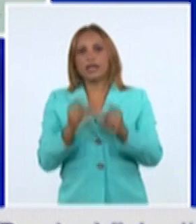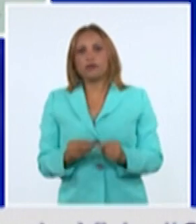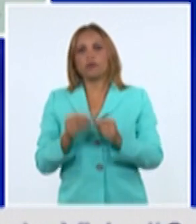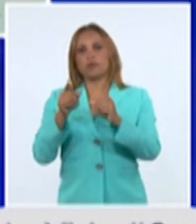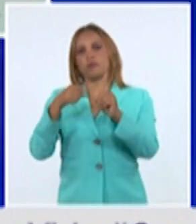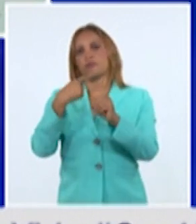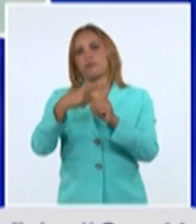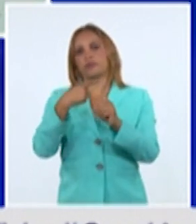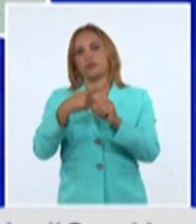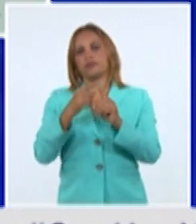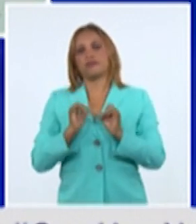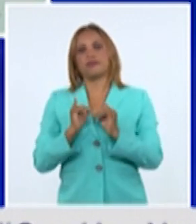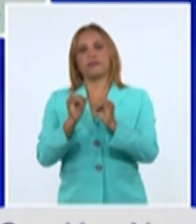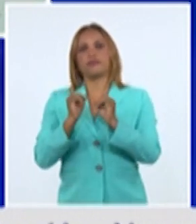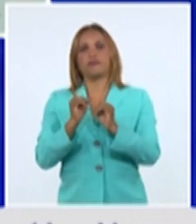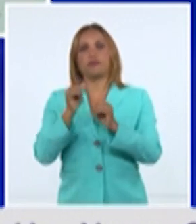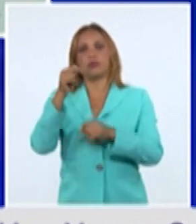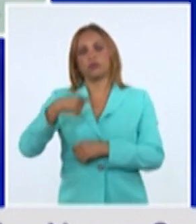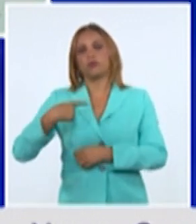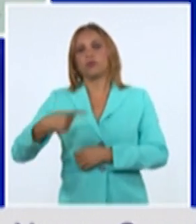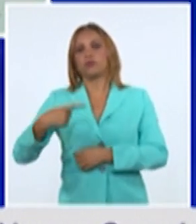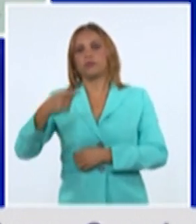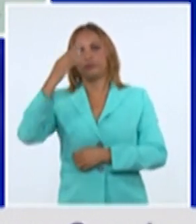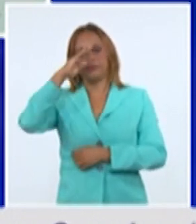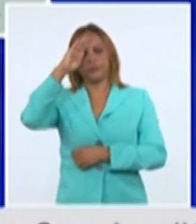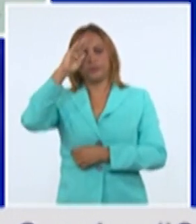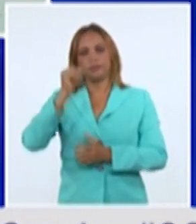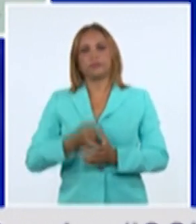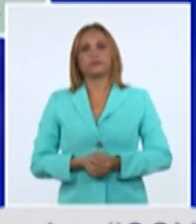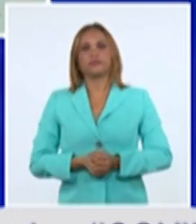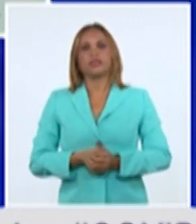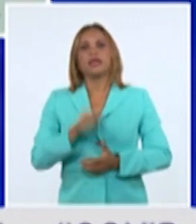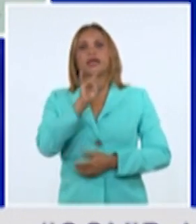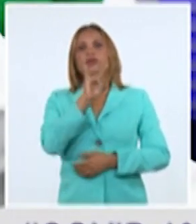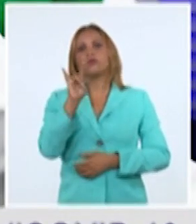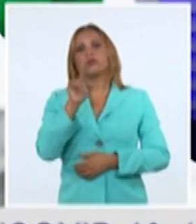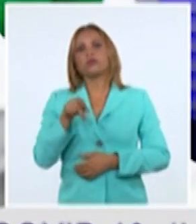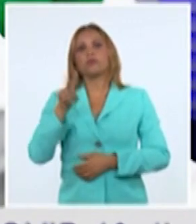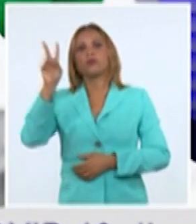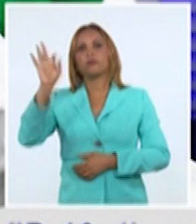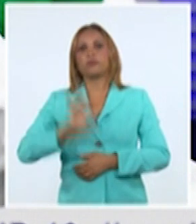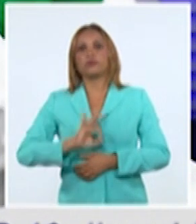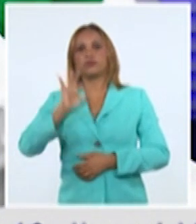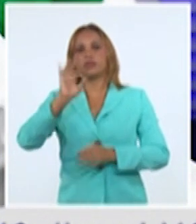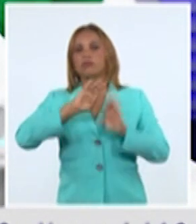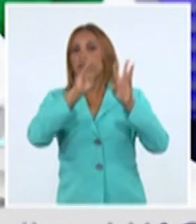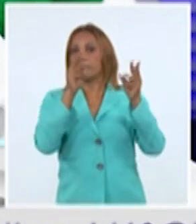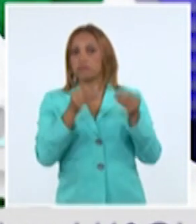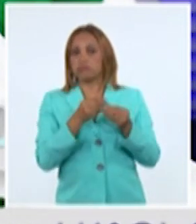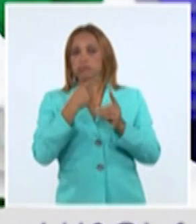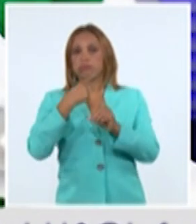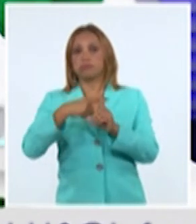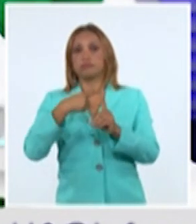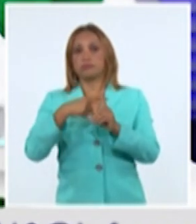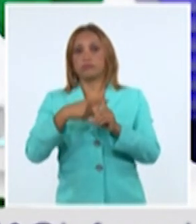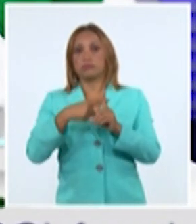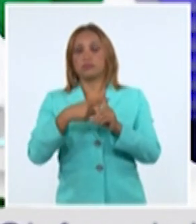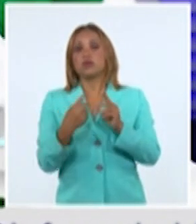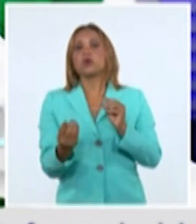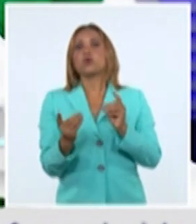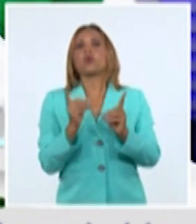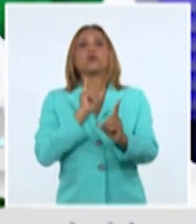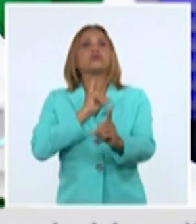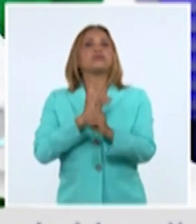se diagnostican en Cuba. El 99,2% de los diagnosticados, contactos de